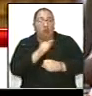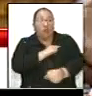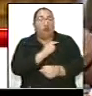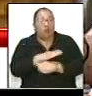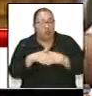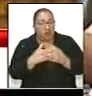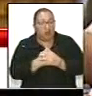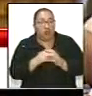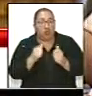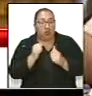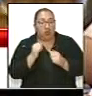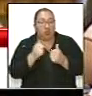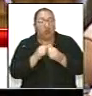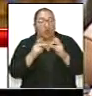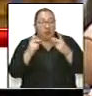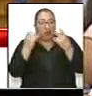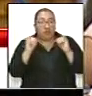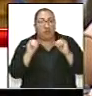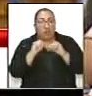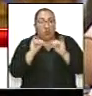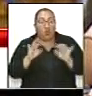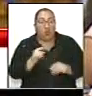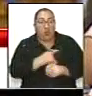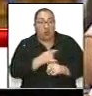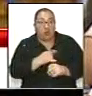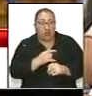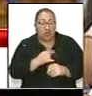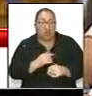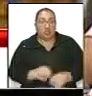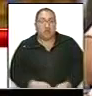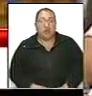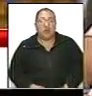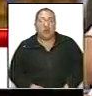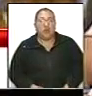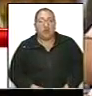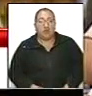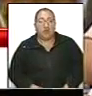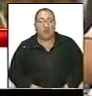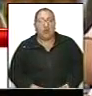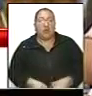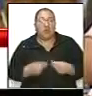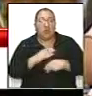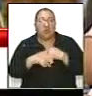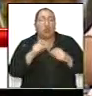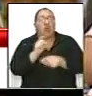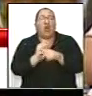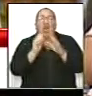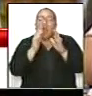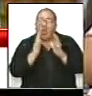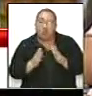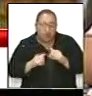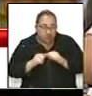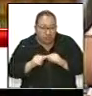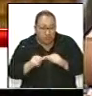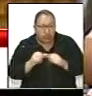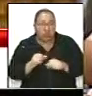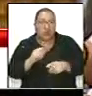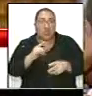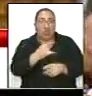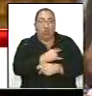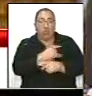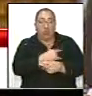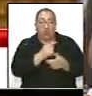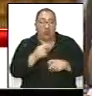fuertemente en un sistema de información universitario que nos permita seguir a todos los estudiantes universitarios desde